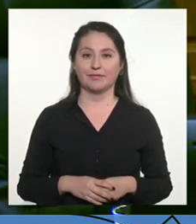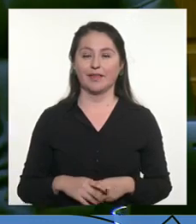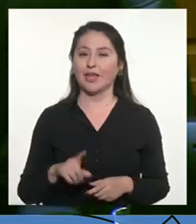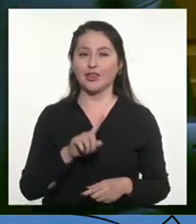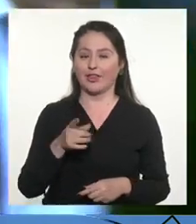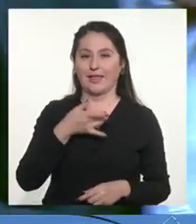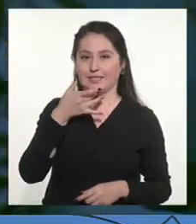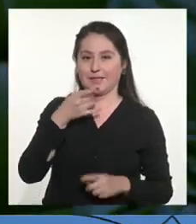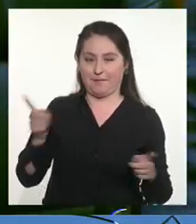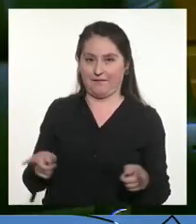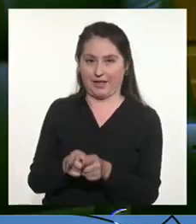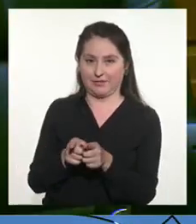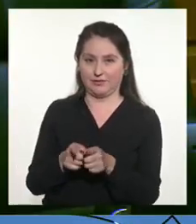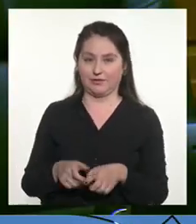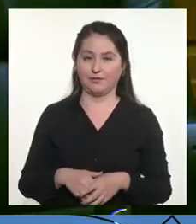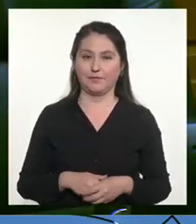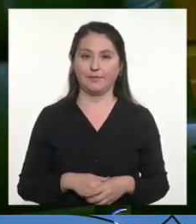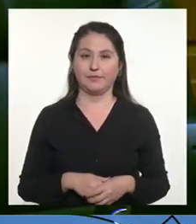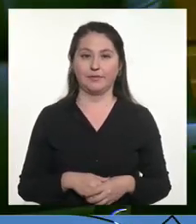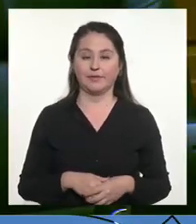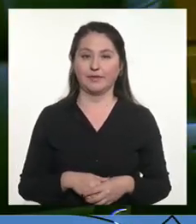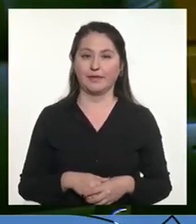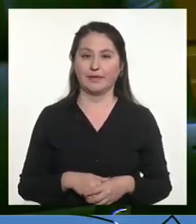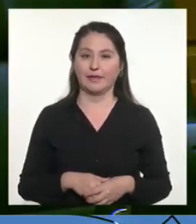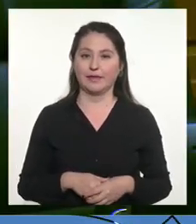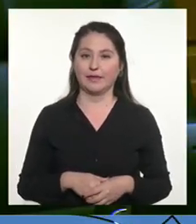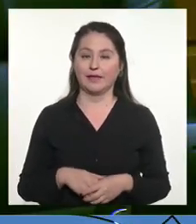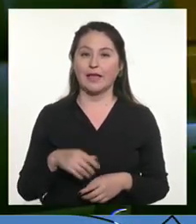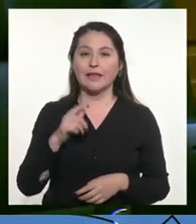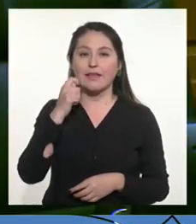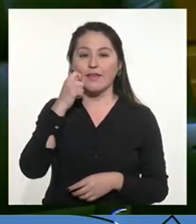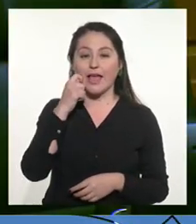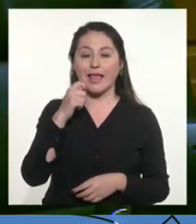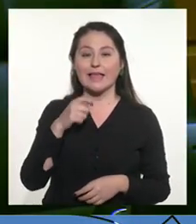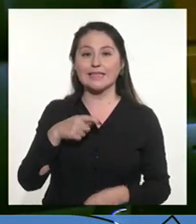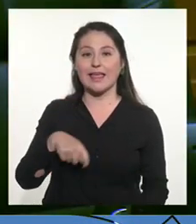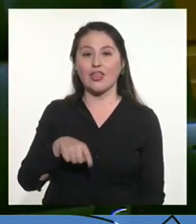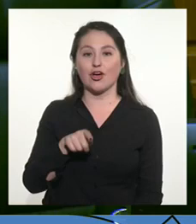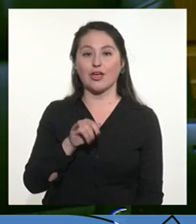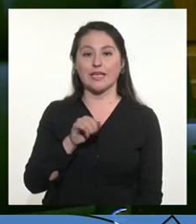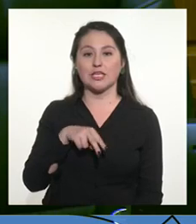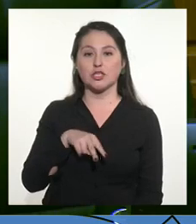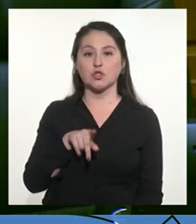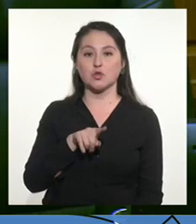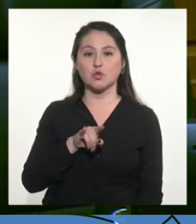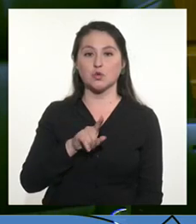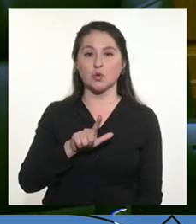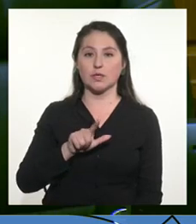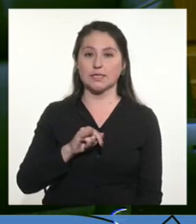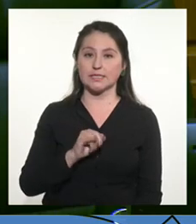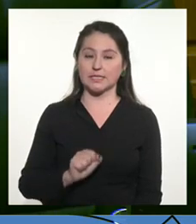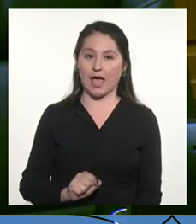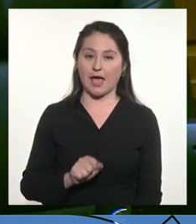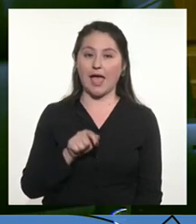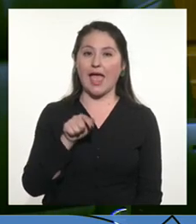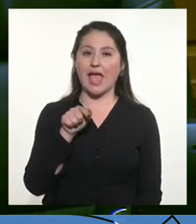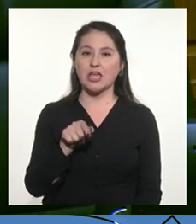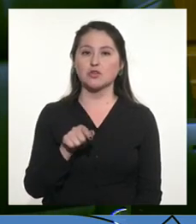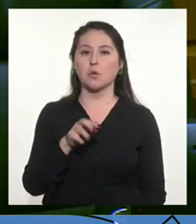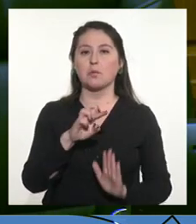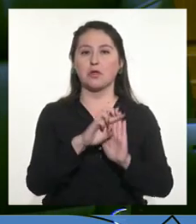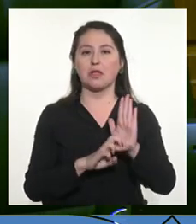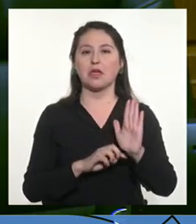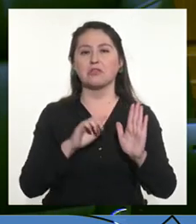simplificación y en el sentido del cerrador insulsa por lo tanto hace que un proyecto sin ninguna importancia